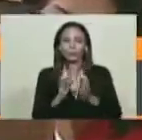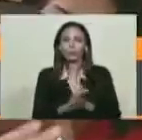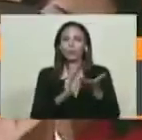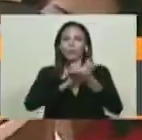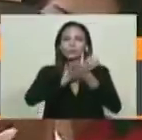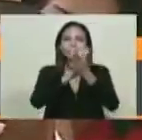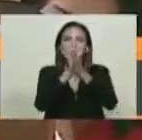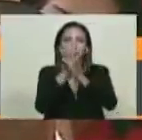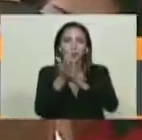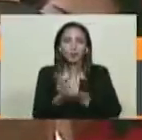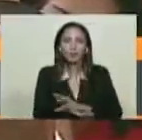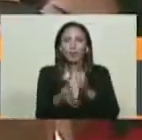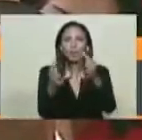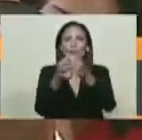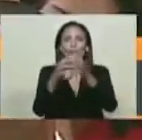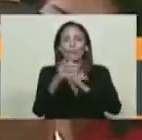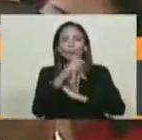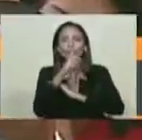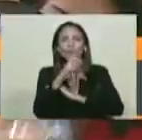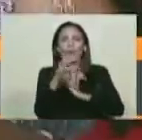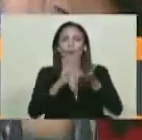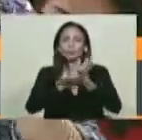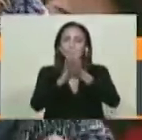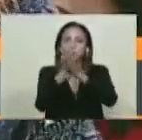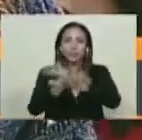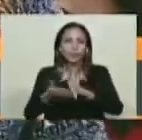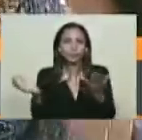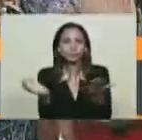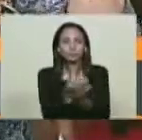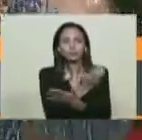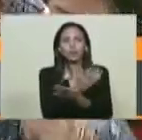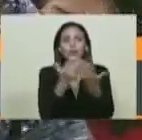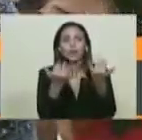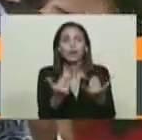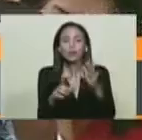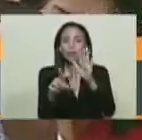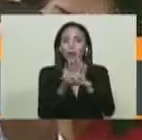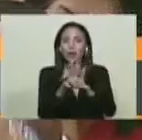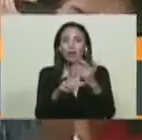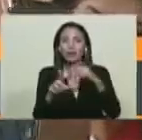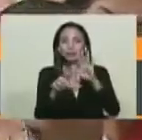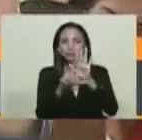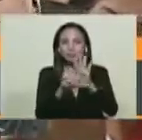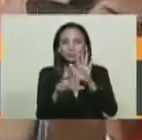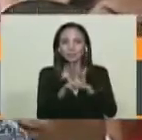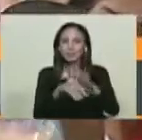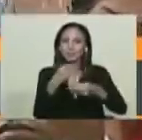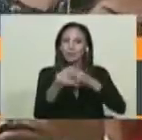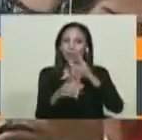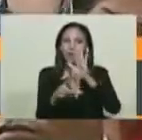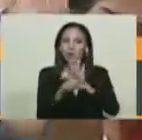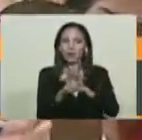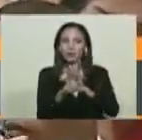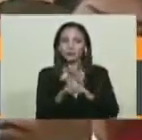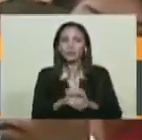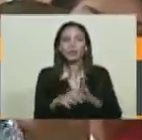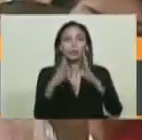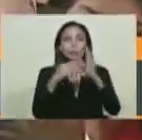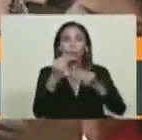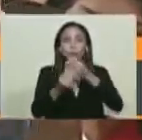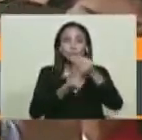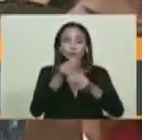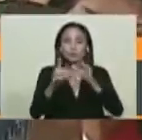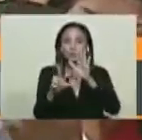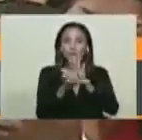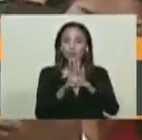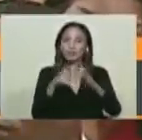con los imperios del mal. Y que se imponga el imperio de la ley. Las leyes se hacen para cumplirlas.